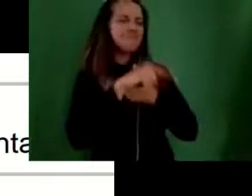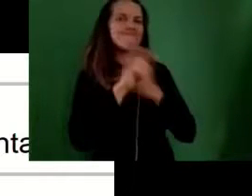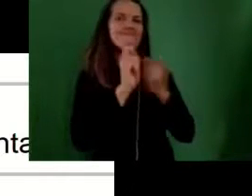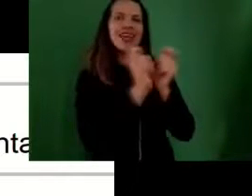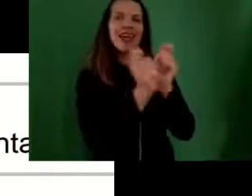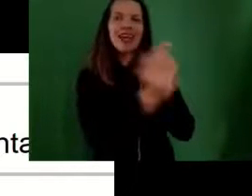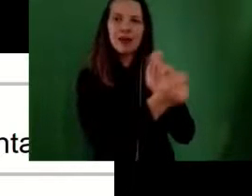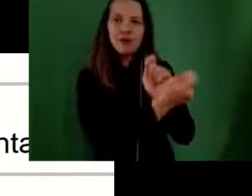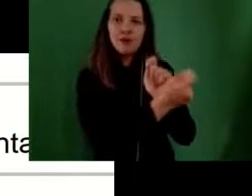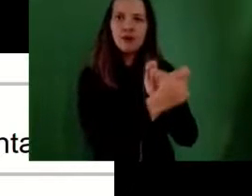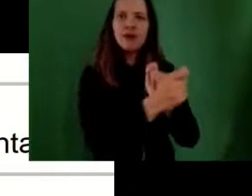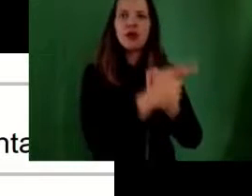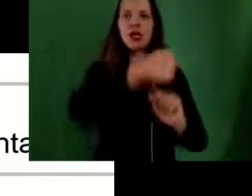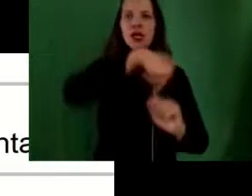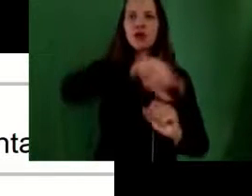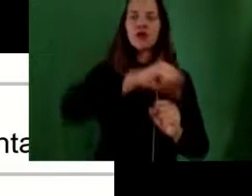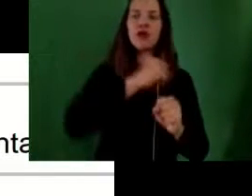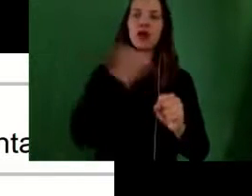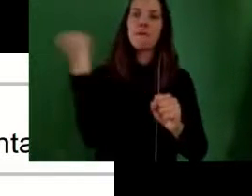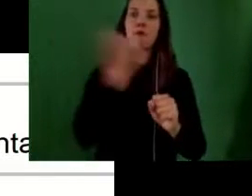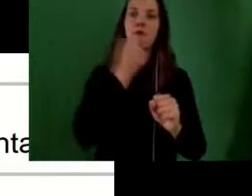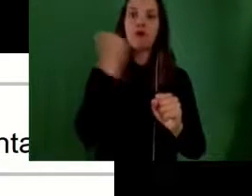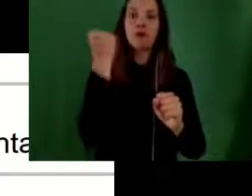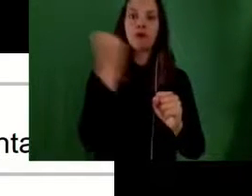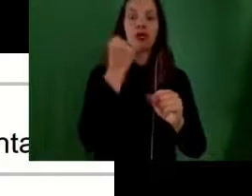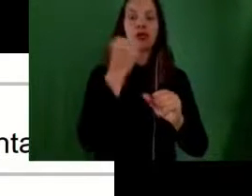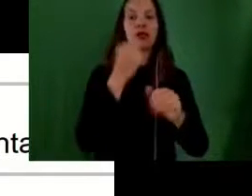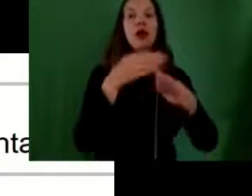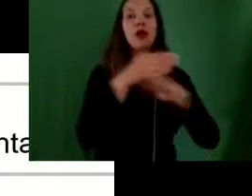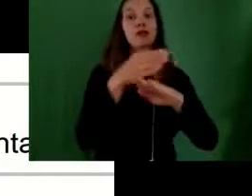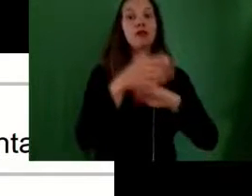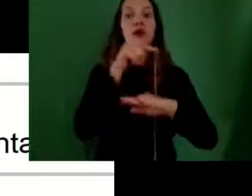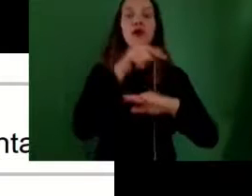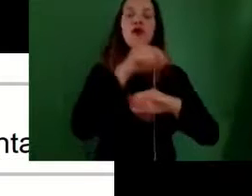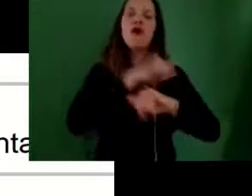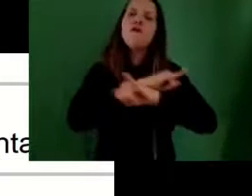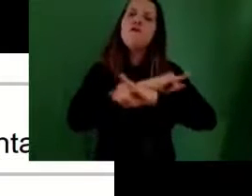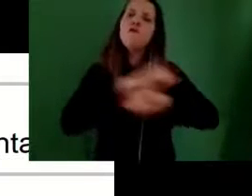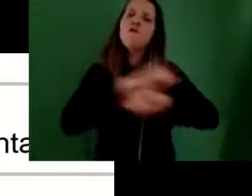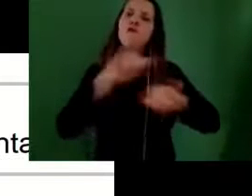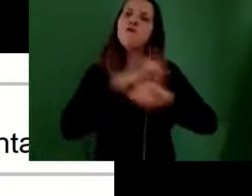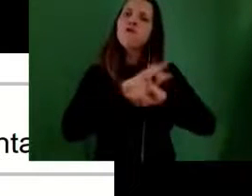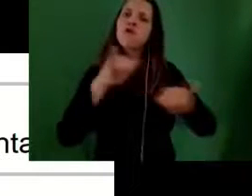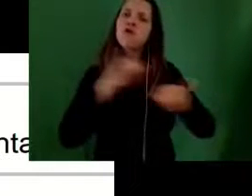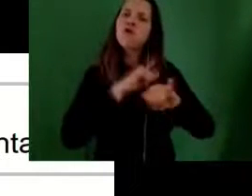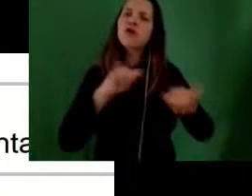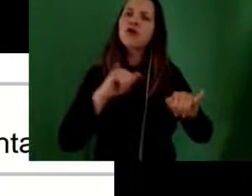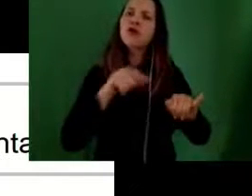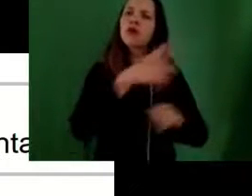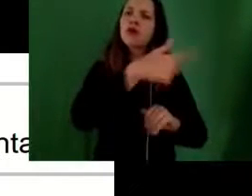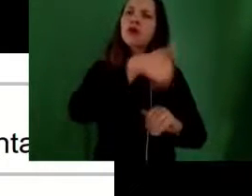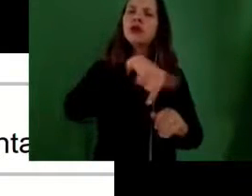con un constante levantamiento de información, con una constante revisión